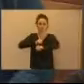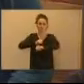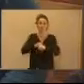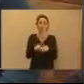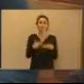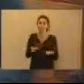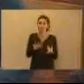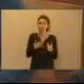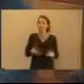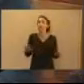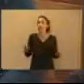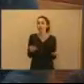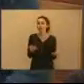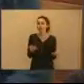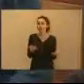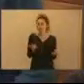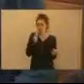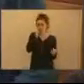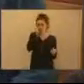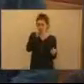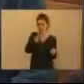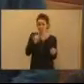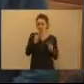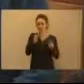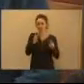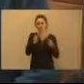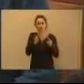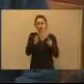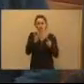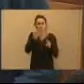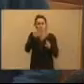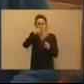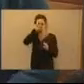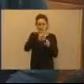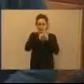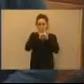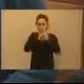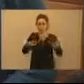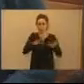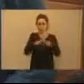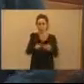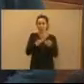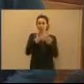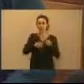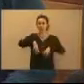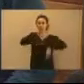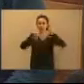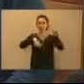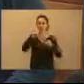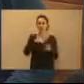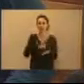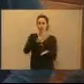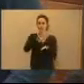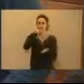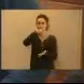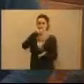¿Y qué significa esto? Que en unos años nos podemos encontrar con plagas absolutamente descontroladas. Con los plumeros de la Pampa ya nos ha pasado. Hoy tenemos una